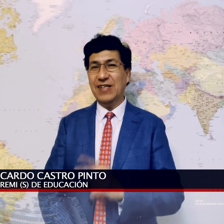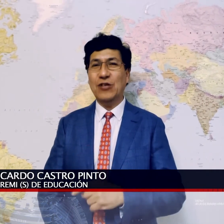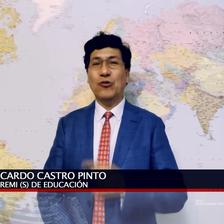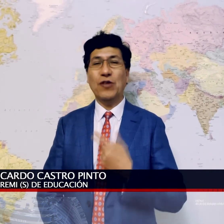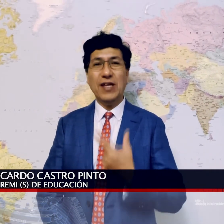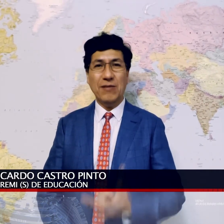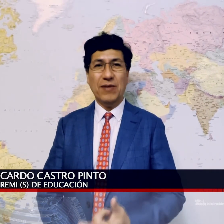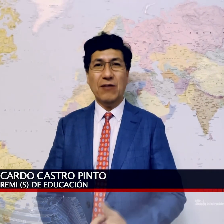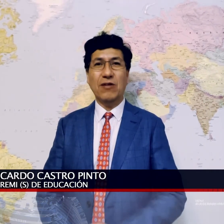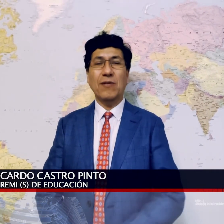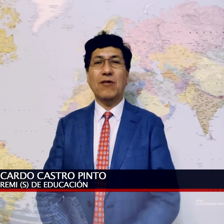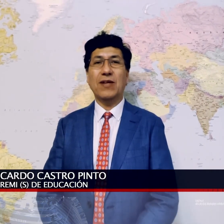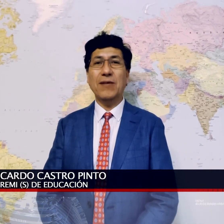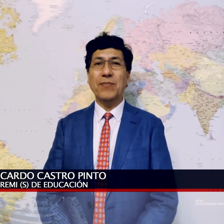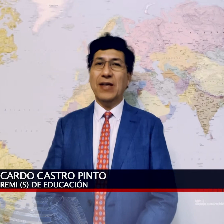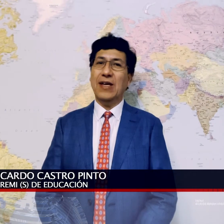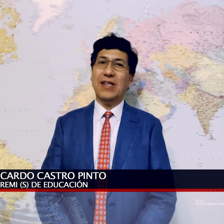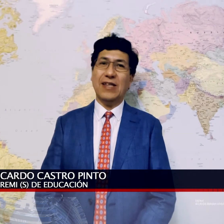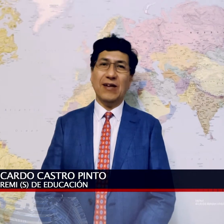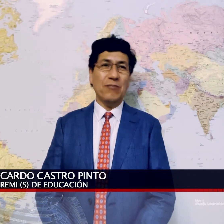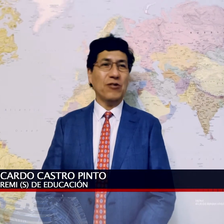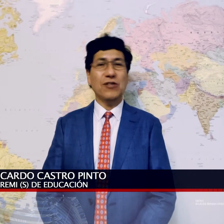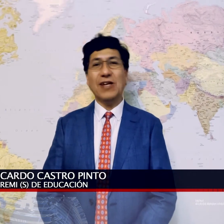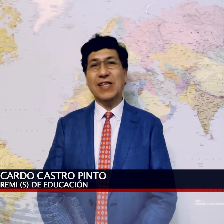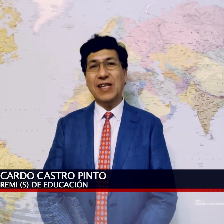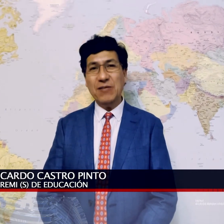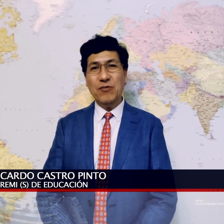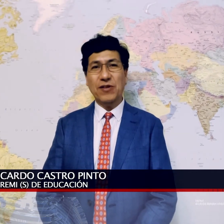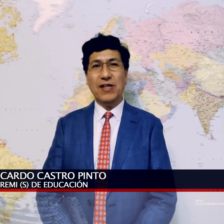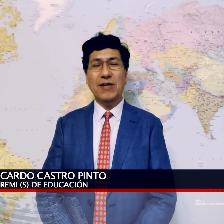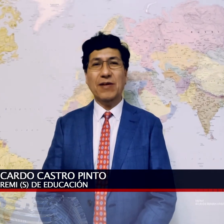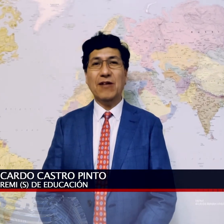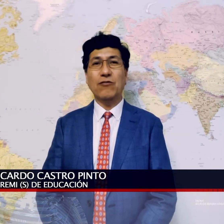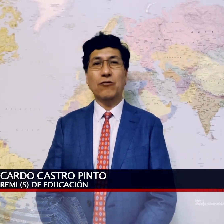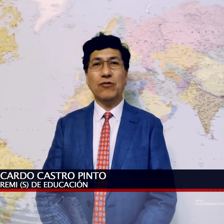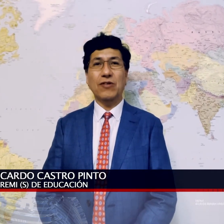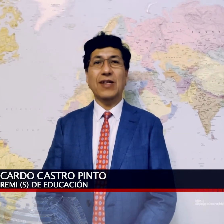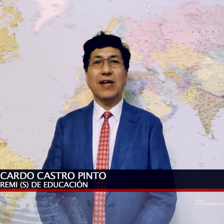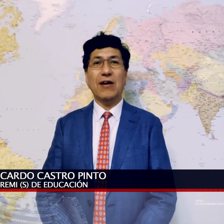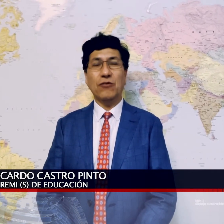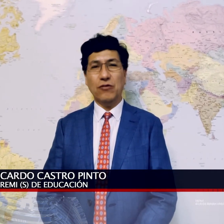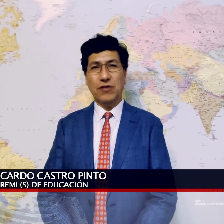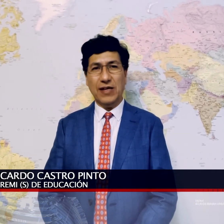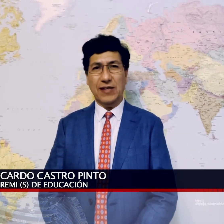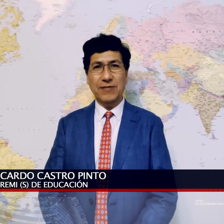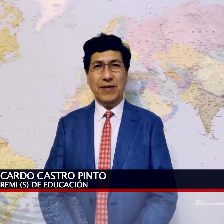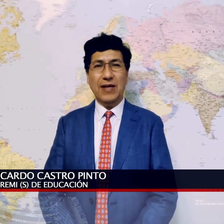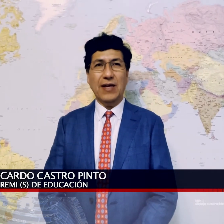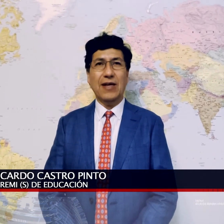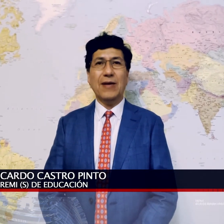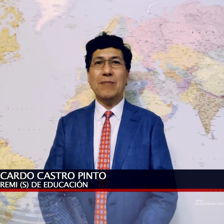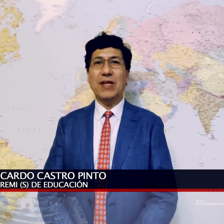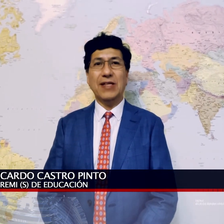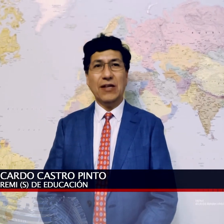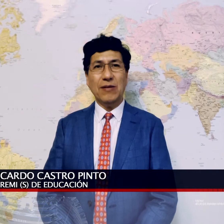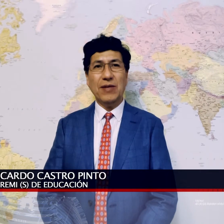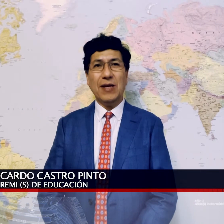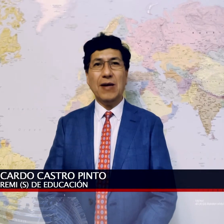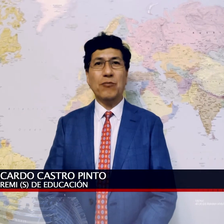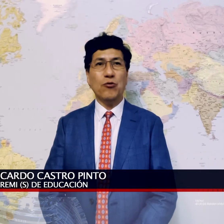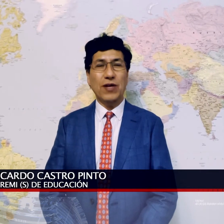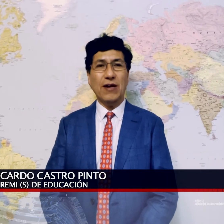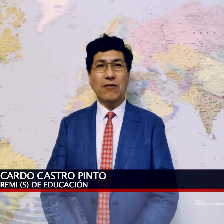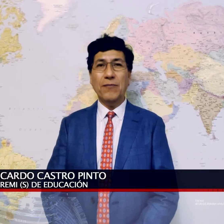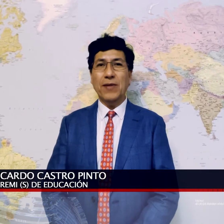horas. No dejen para última hora este proceso que es tan importante para el futuro de cada uno de ustedes. El Ministerio también